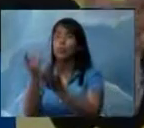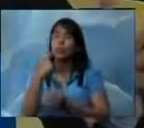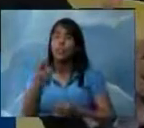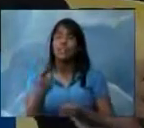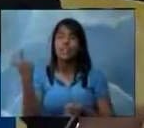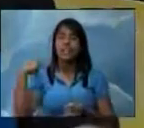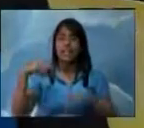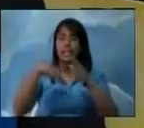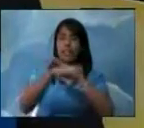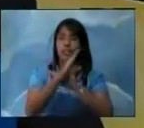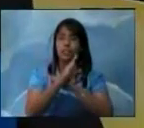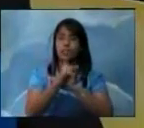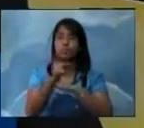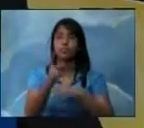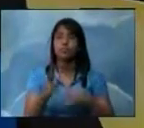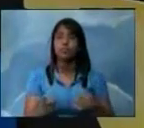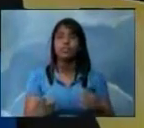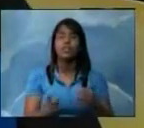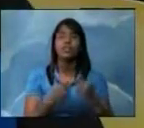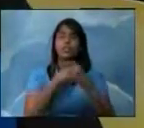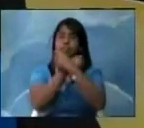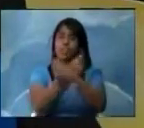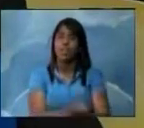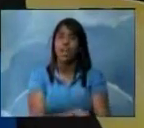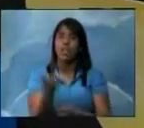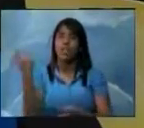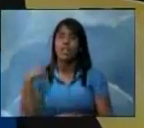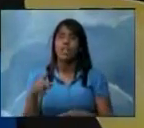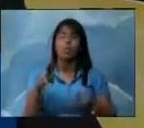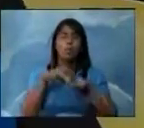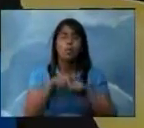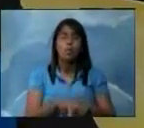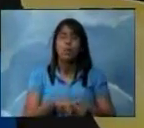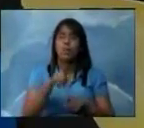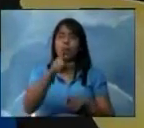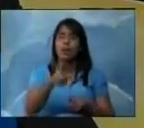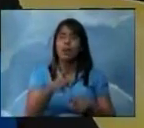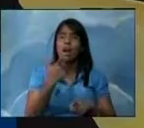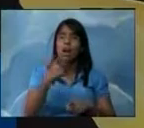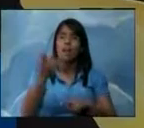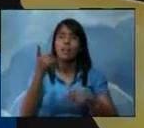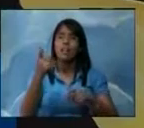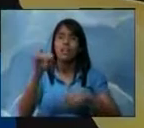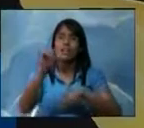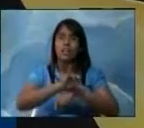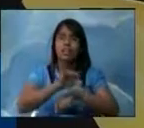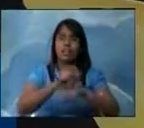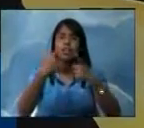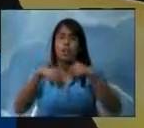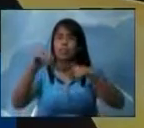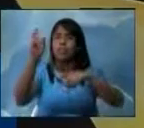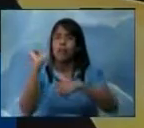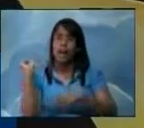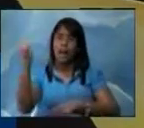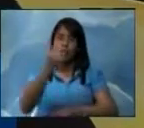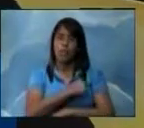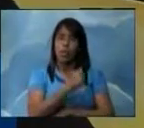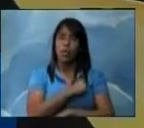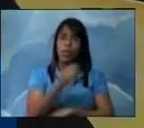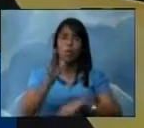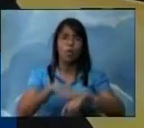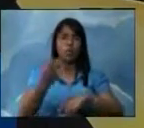que tiene que ir y que se va a graduar y que tiene que por obligación ir a la iglesia tradicional y porque